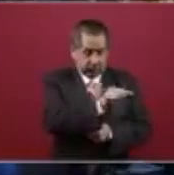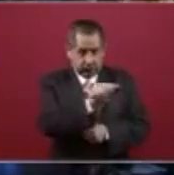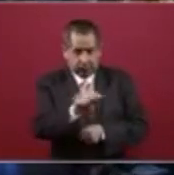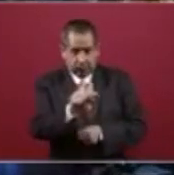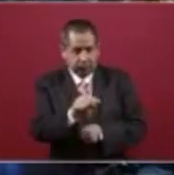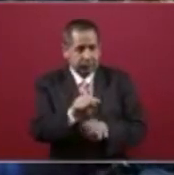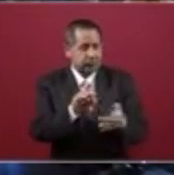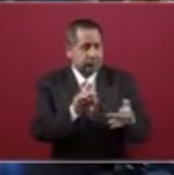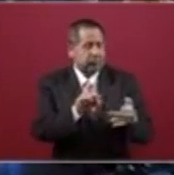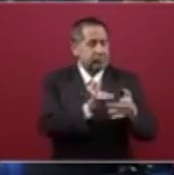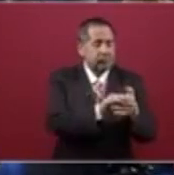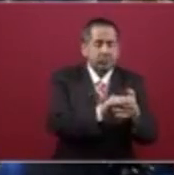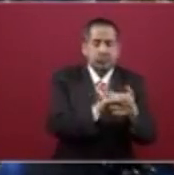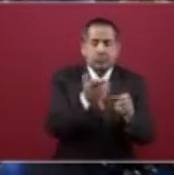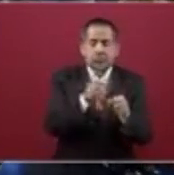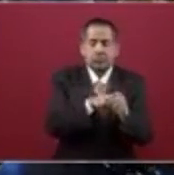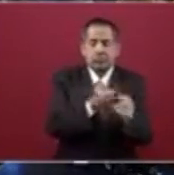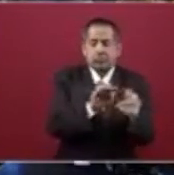cerca de otros